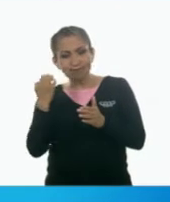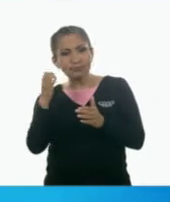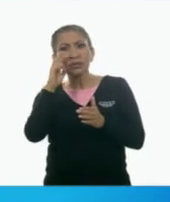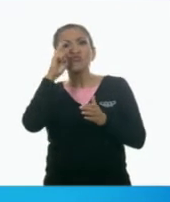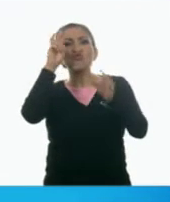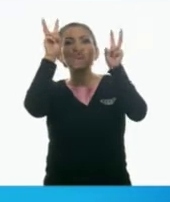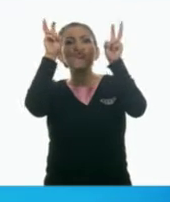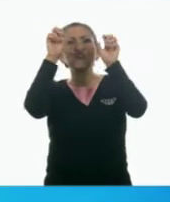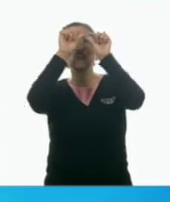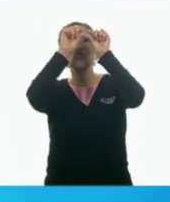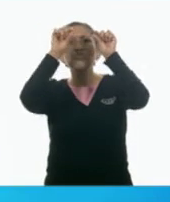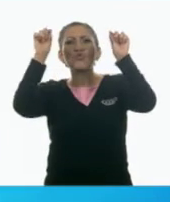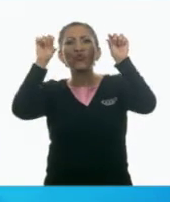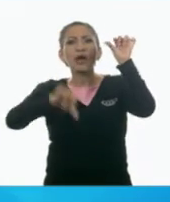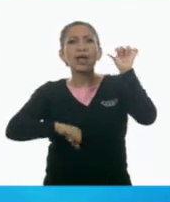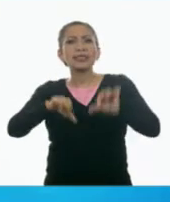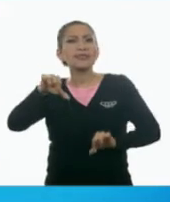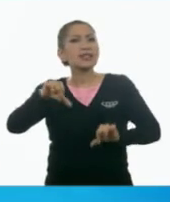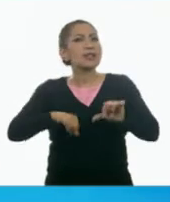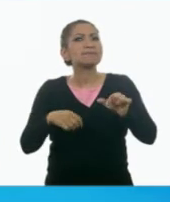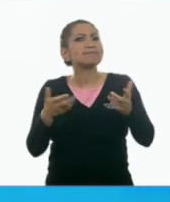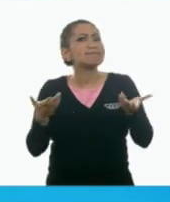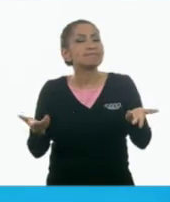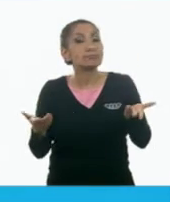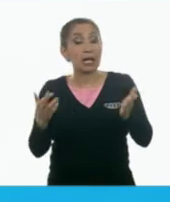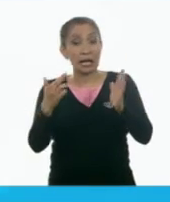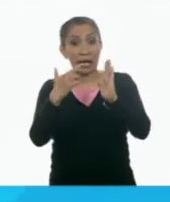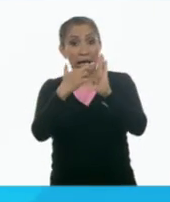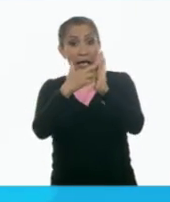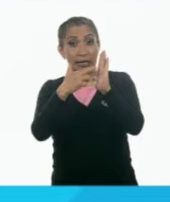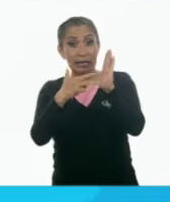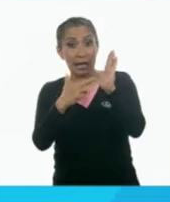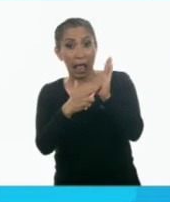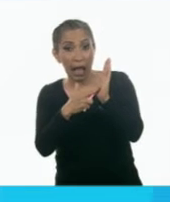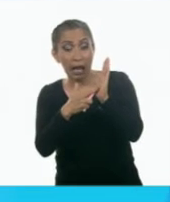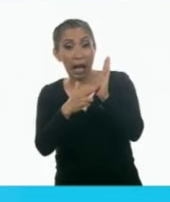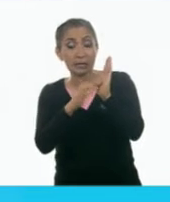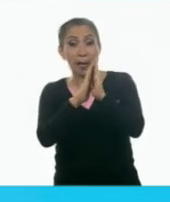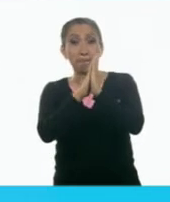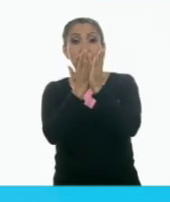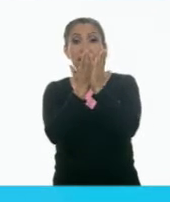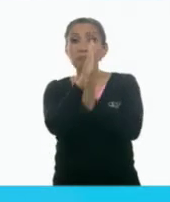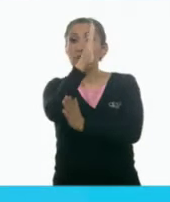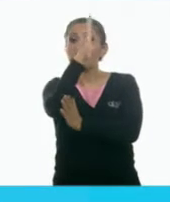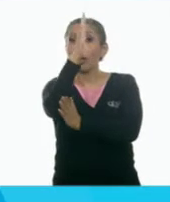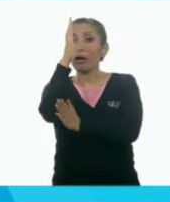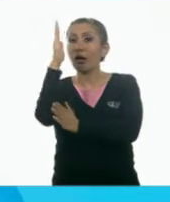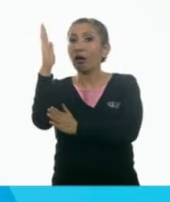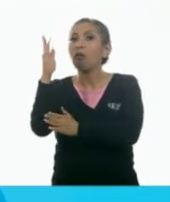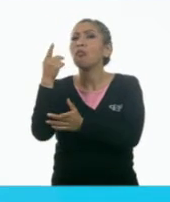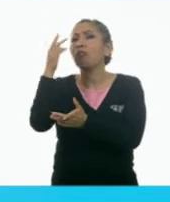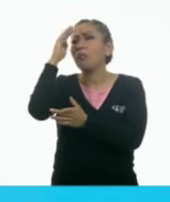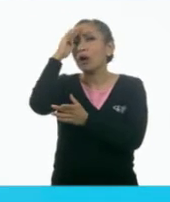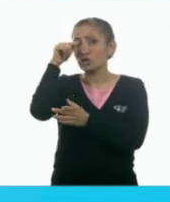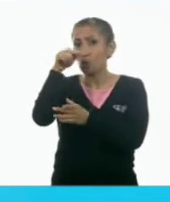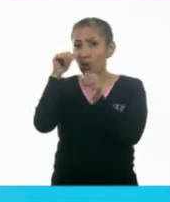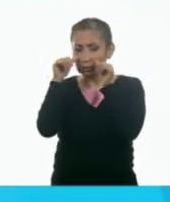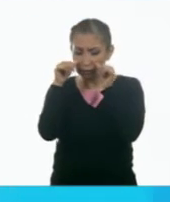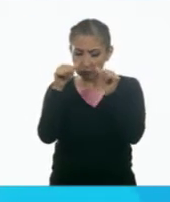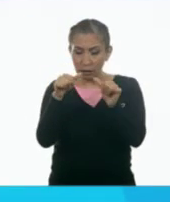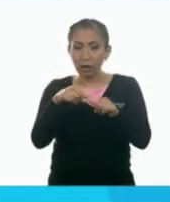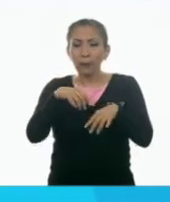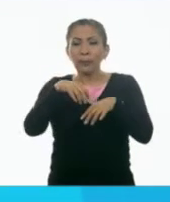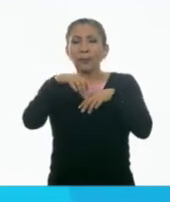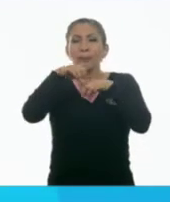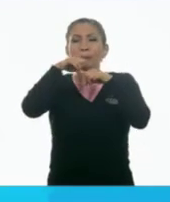título de la actividad? Las reglas de la biblioteca. Concéntrense y